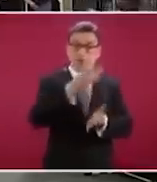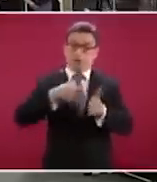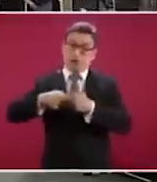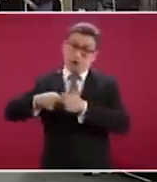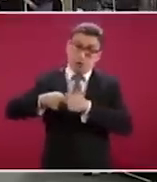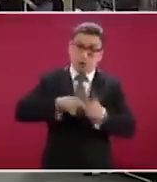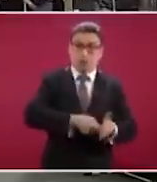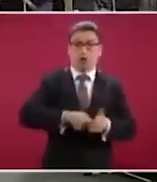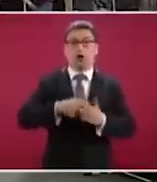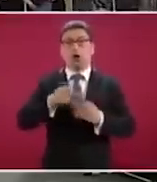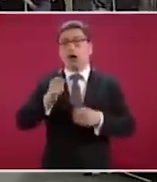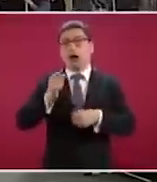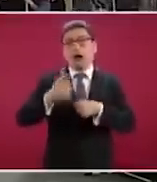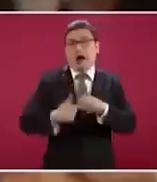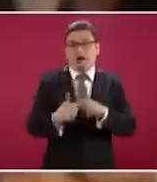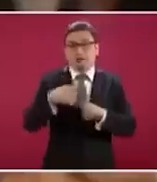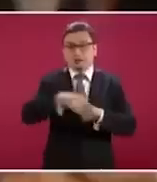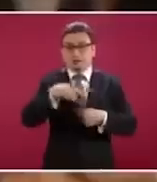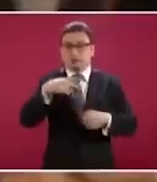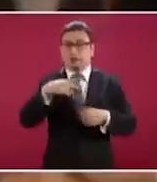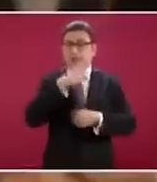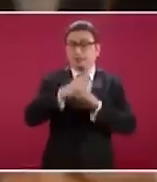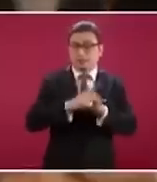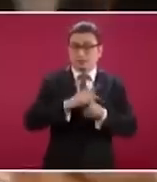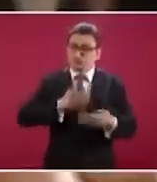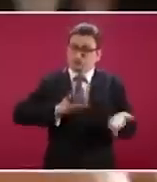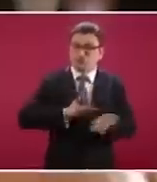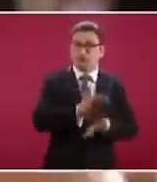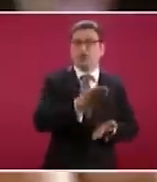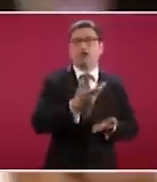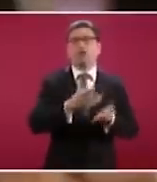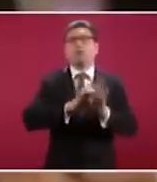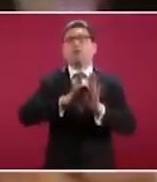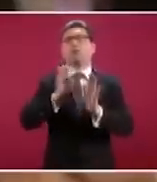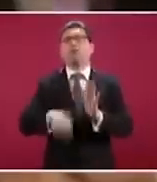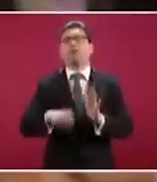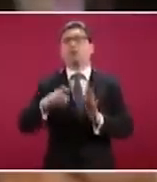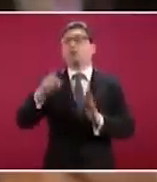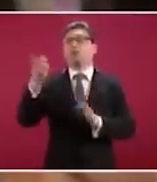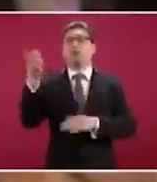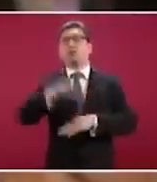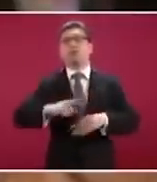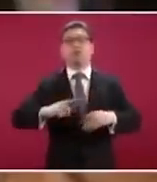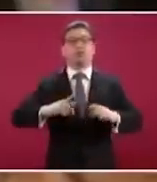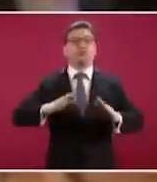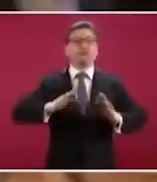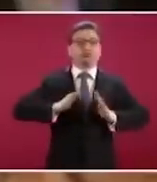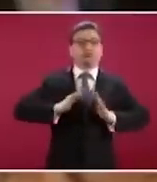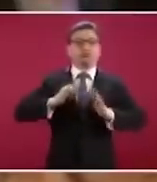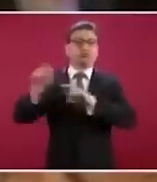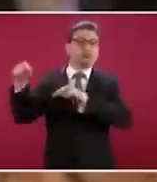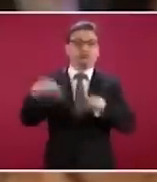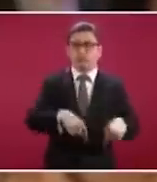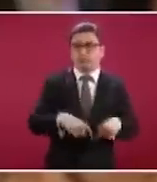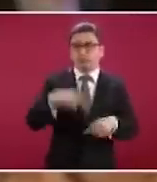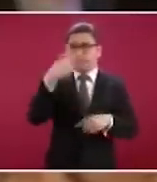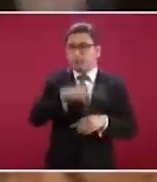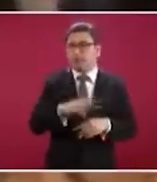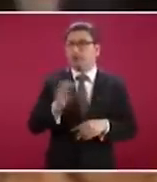Estados Unidos en el país, de, por ejemplo, de enviar tropas o algo en caso de